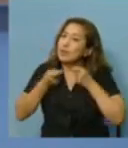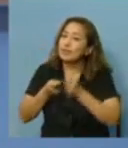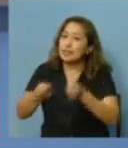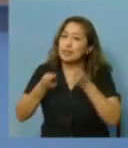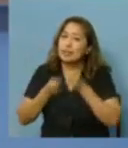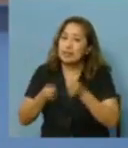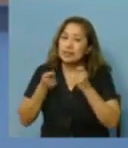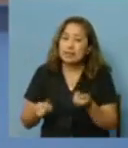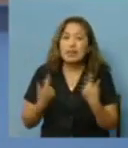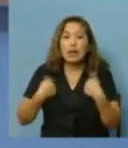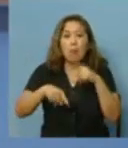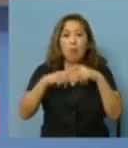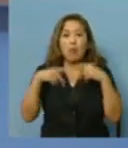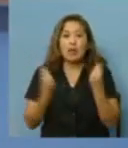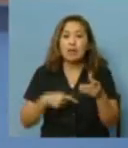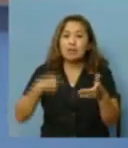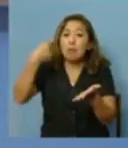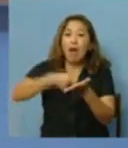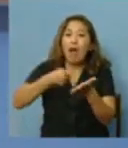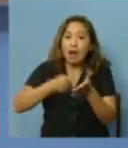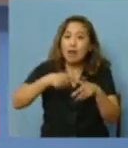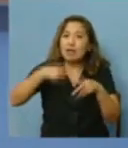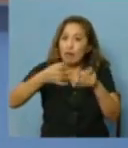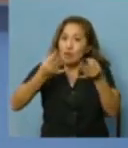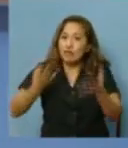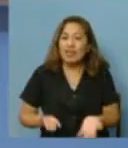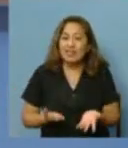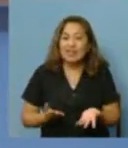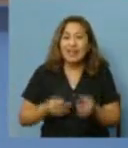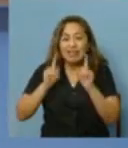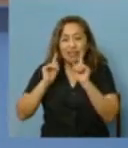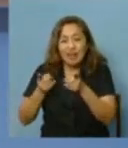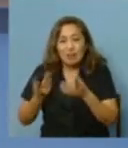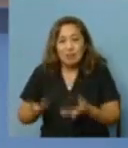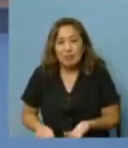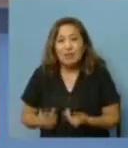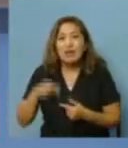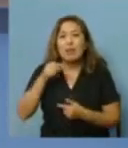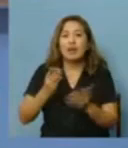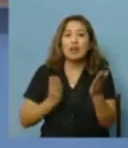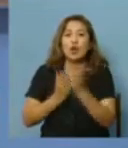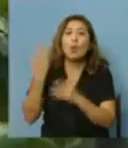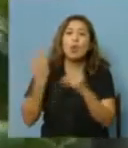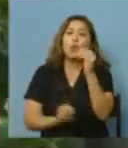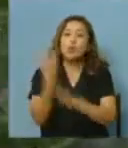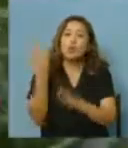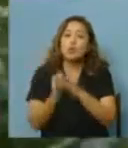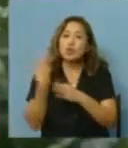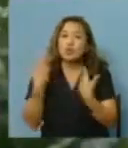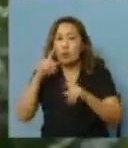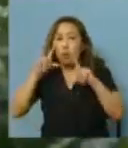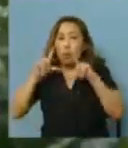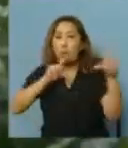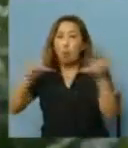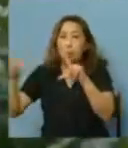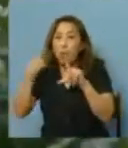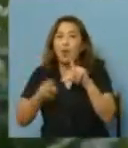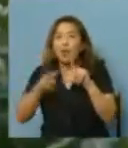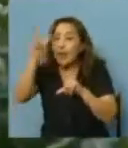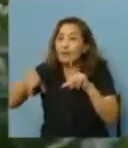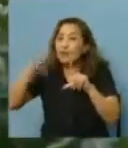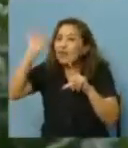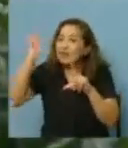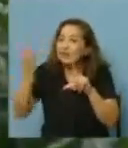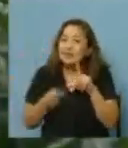solamente por tener el precio que entendemos que corresponde sino también para que sigamos produciendo en la medida que lo hacemos la medida que el productor